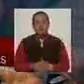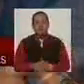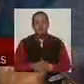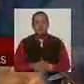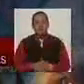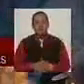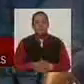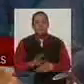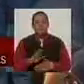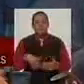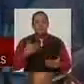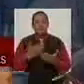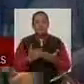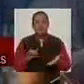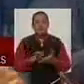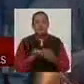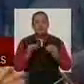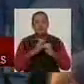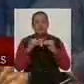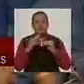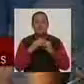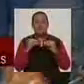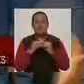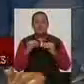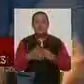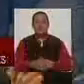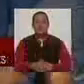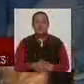haría que esta fruta pueda